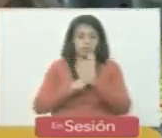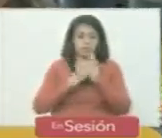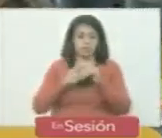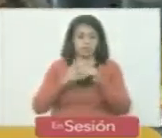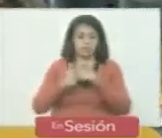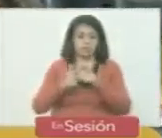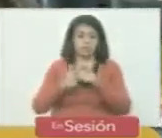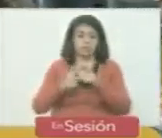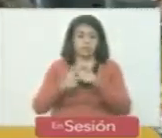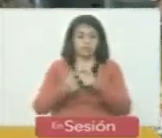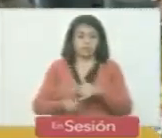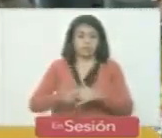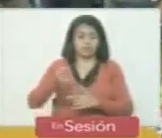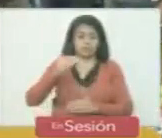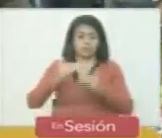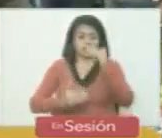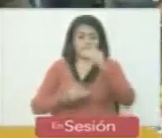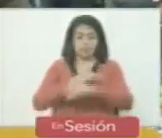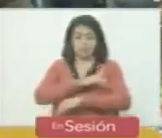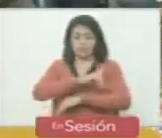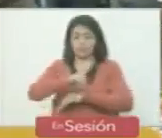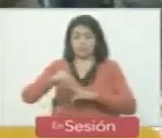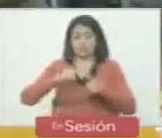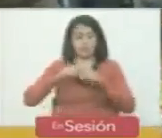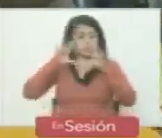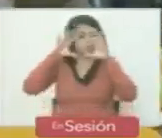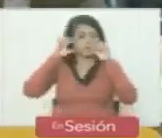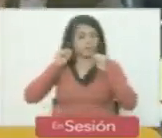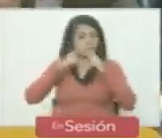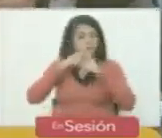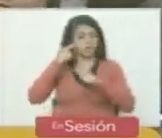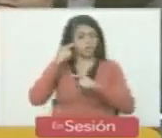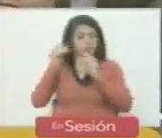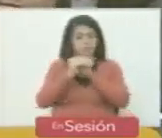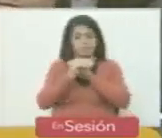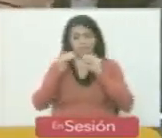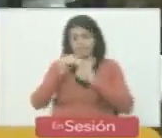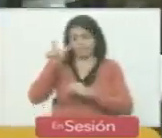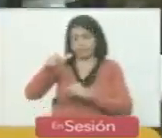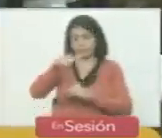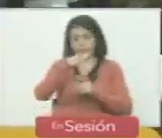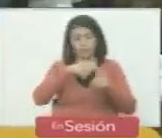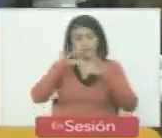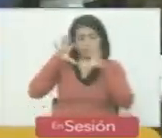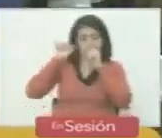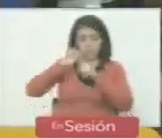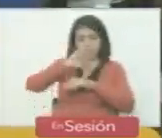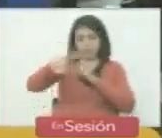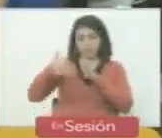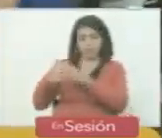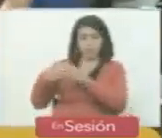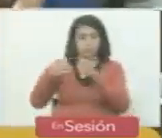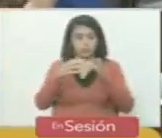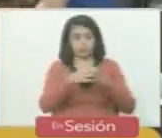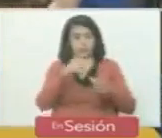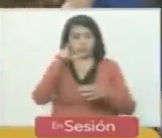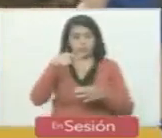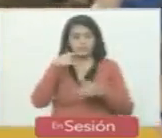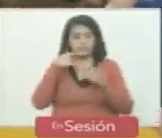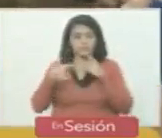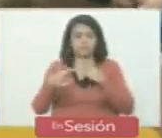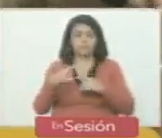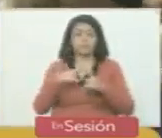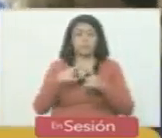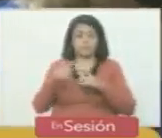pasar al tribunal disciplinario. Yo entendía los contrarios, porque hay que entender a los contrarios también.